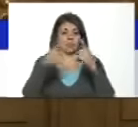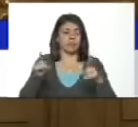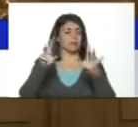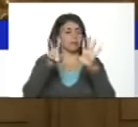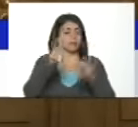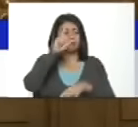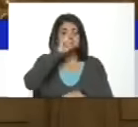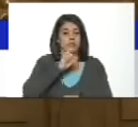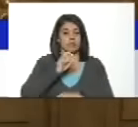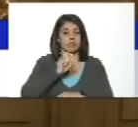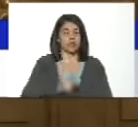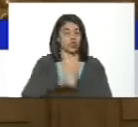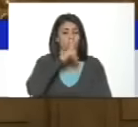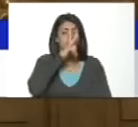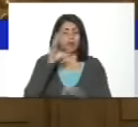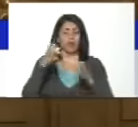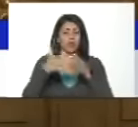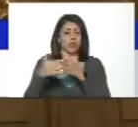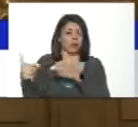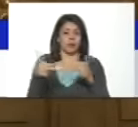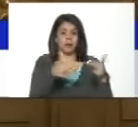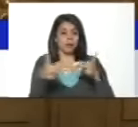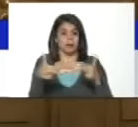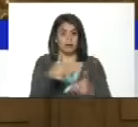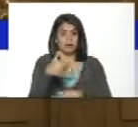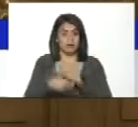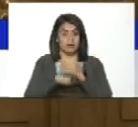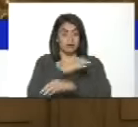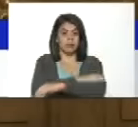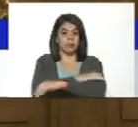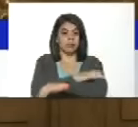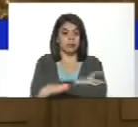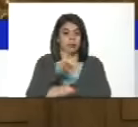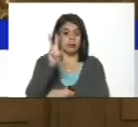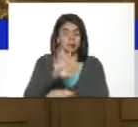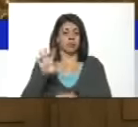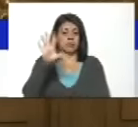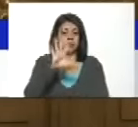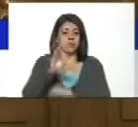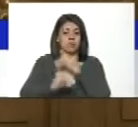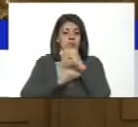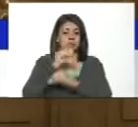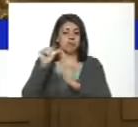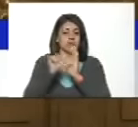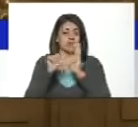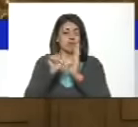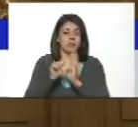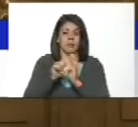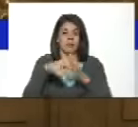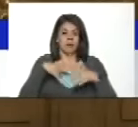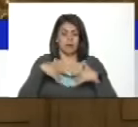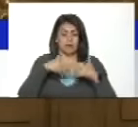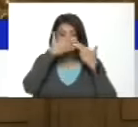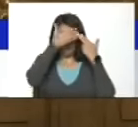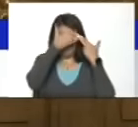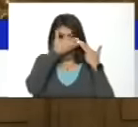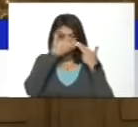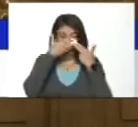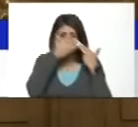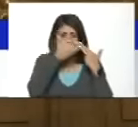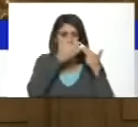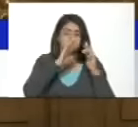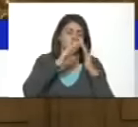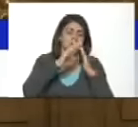7 años de la barbarie de un grupo de violentos fascistas de la oposición venezolana que se encontraban realizando actos terroristas en la